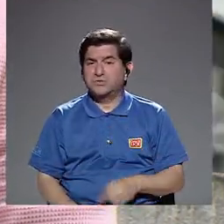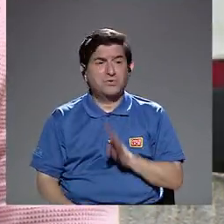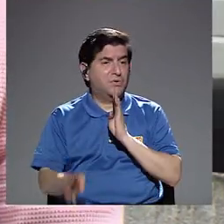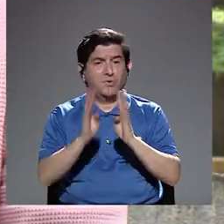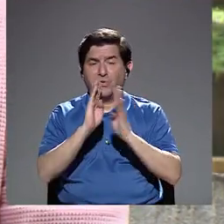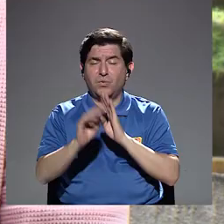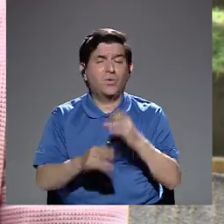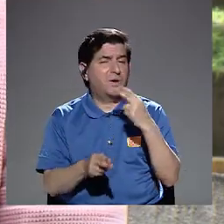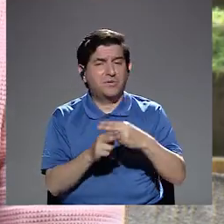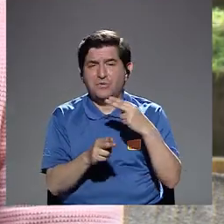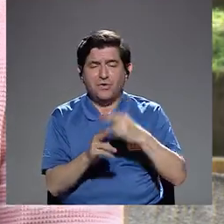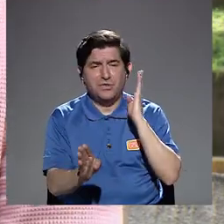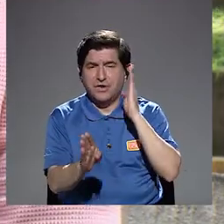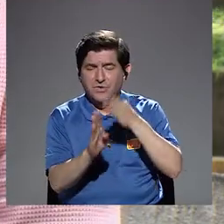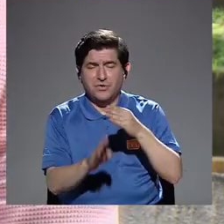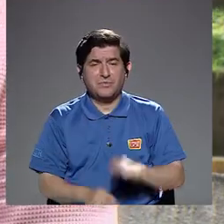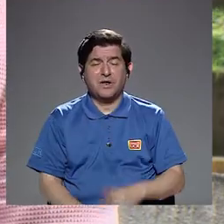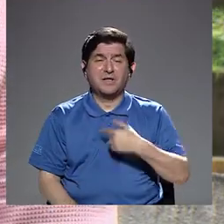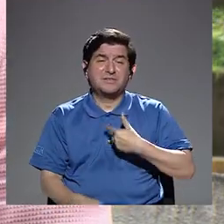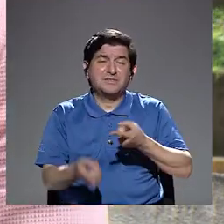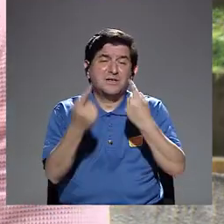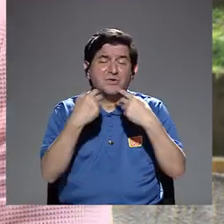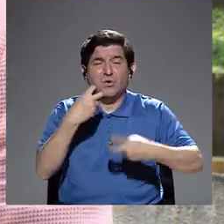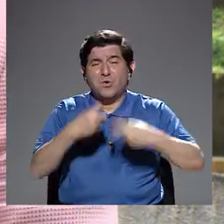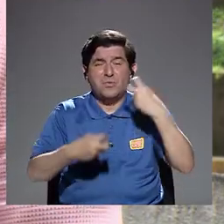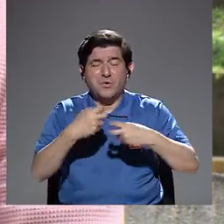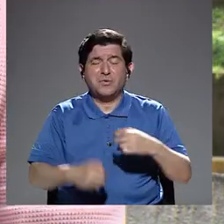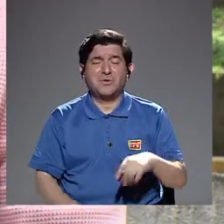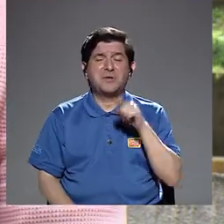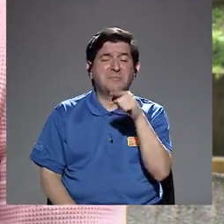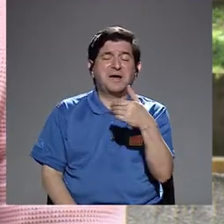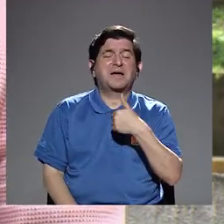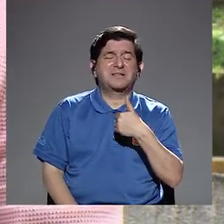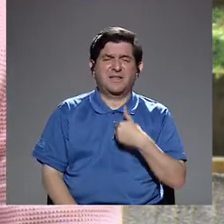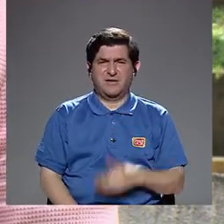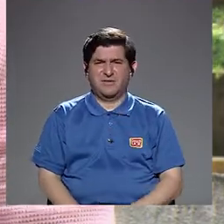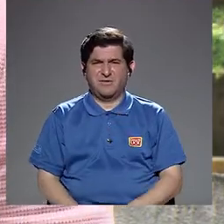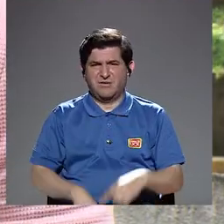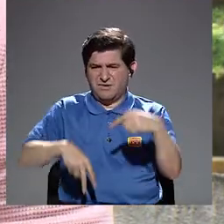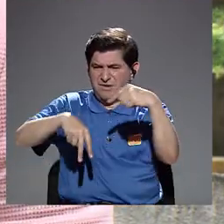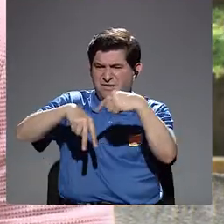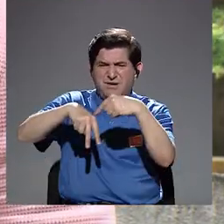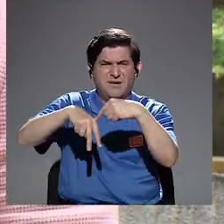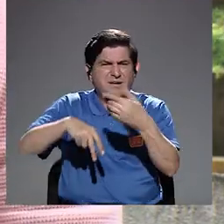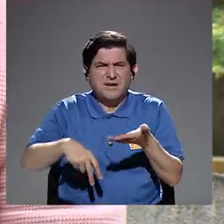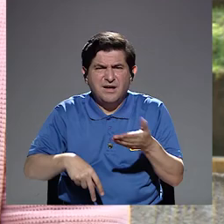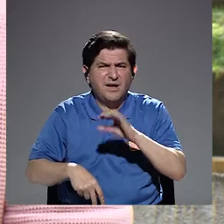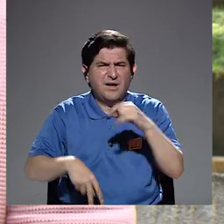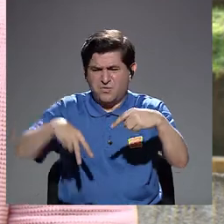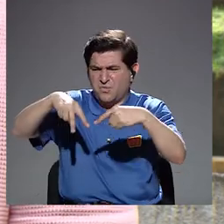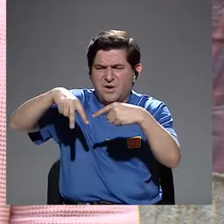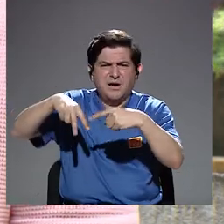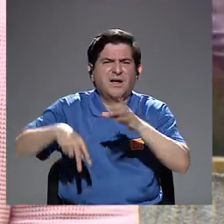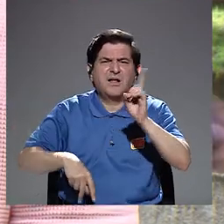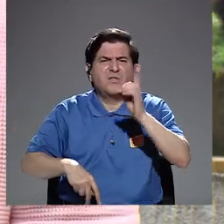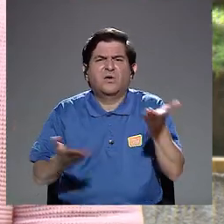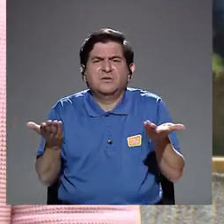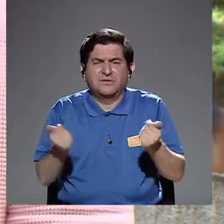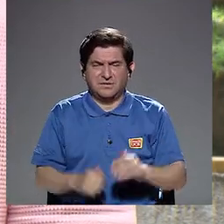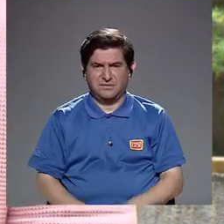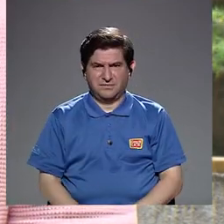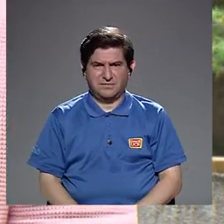a mencionarlo por el nombre. Es que, doctora, vengo porque tengo un problema ahí abajo. Bueno, pero es que ahí abajo puede ser hasta la uña del pie. Entonces, ¿cómo nos cuesta a veces,